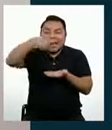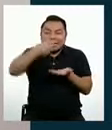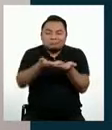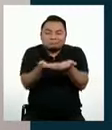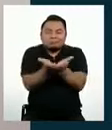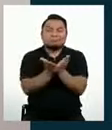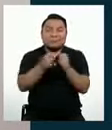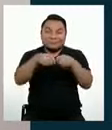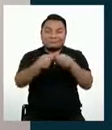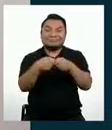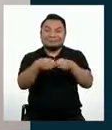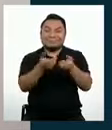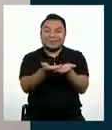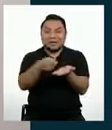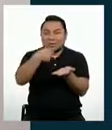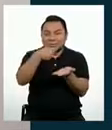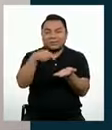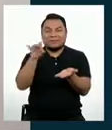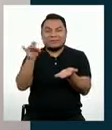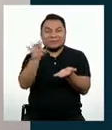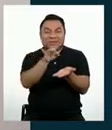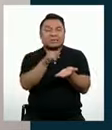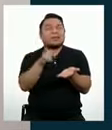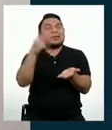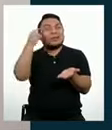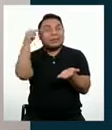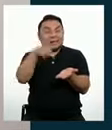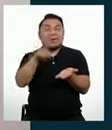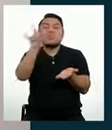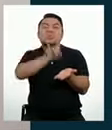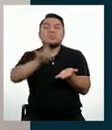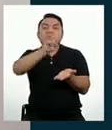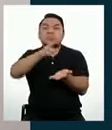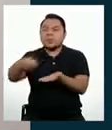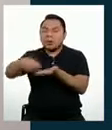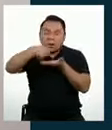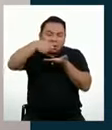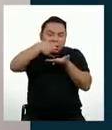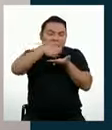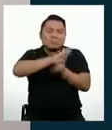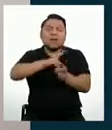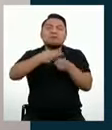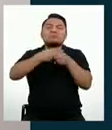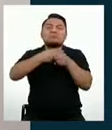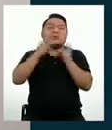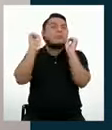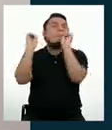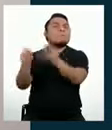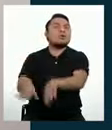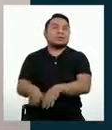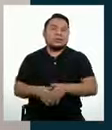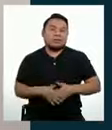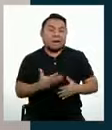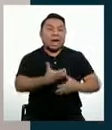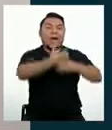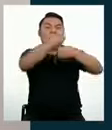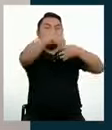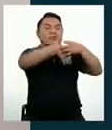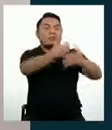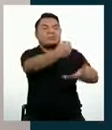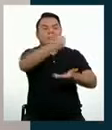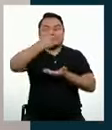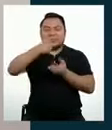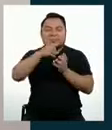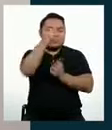tenedores, platos, etc., las usan un breve momento y lo botan, ocasionando